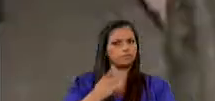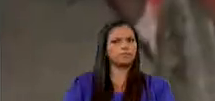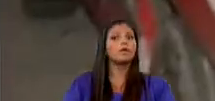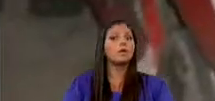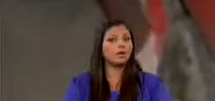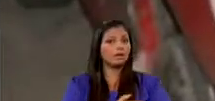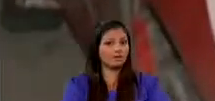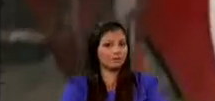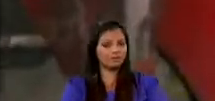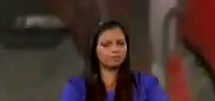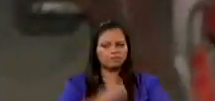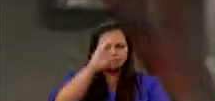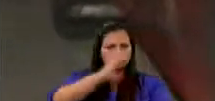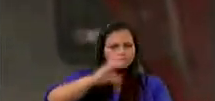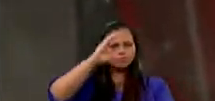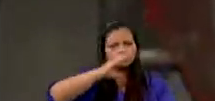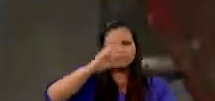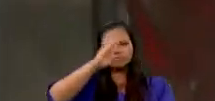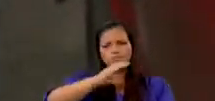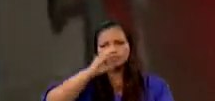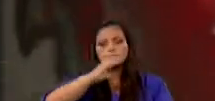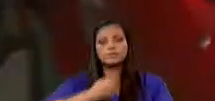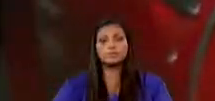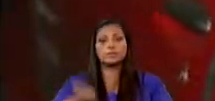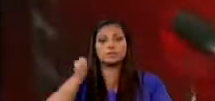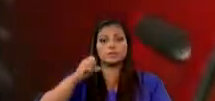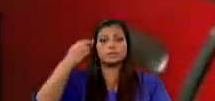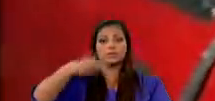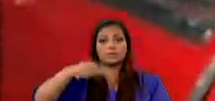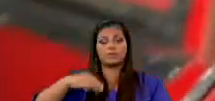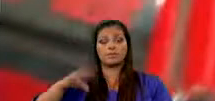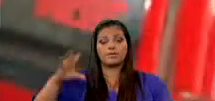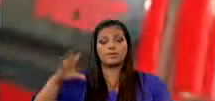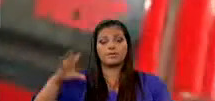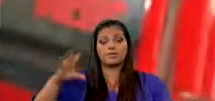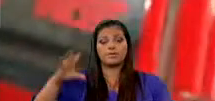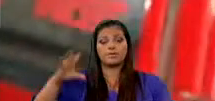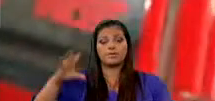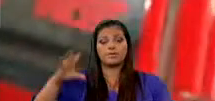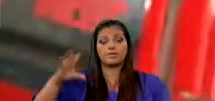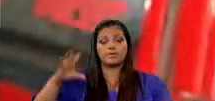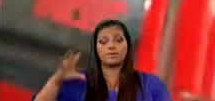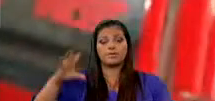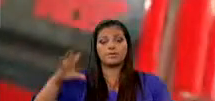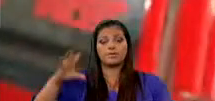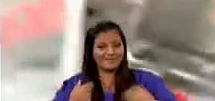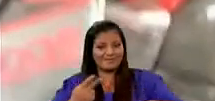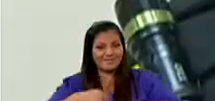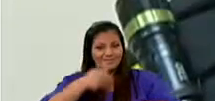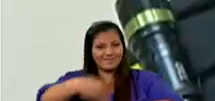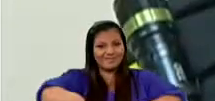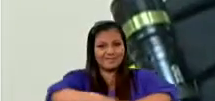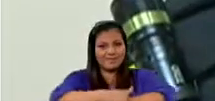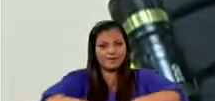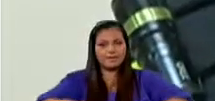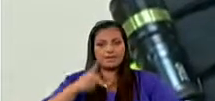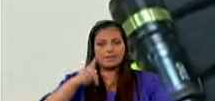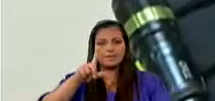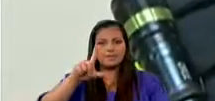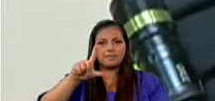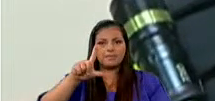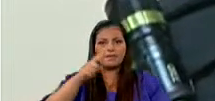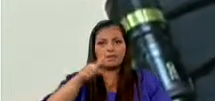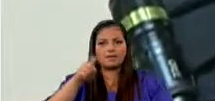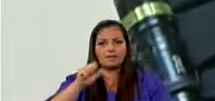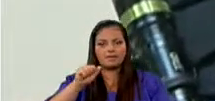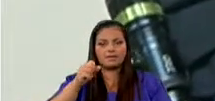Nacional. La captura se realizó la noche del miércoles en la avenida Plaza Dañín, en el norte de Guayaquil. Que el ECU 911 nos advierte